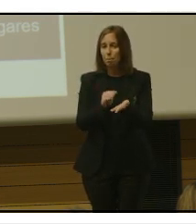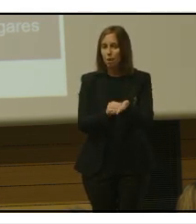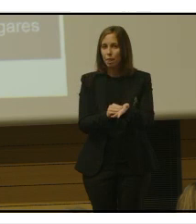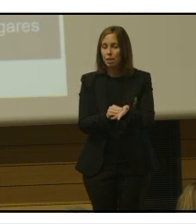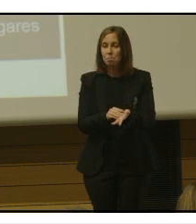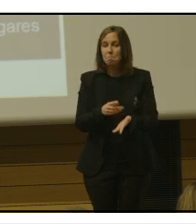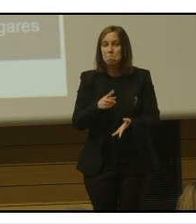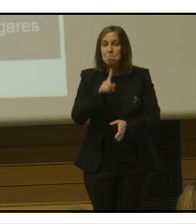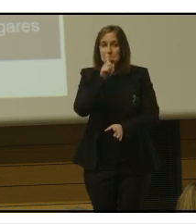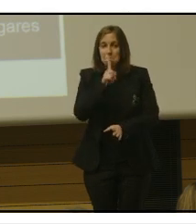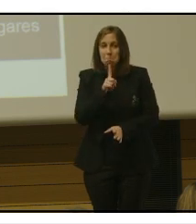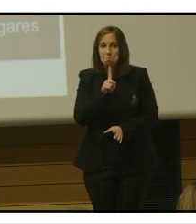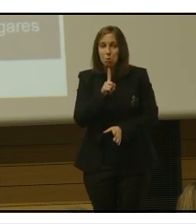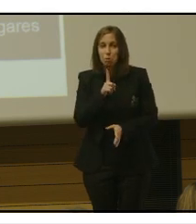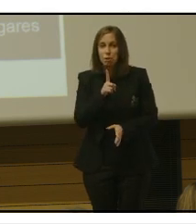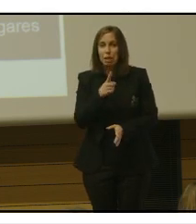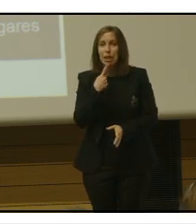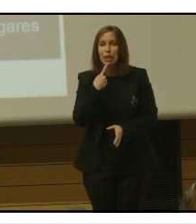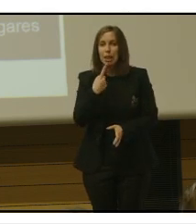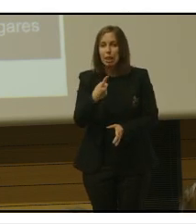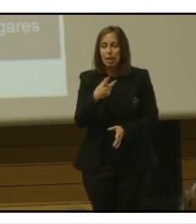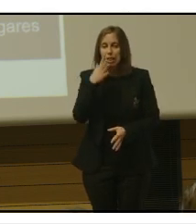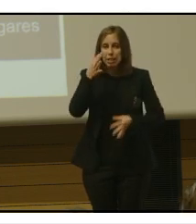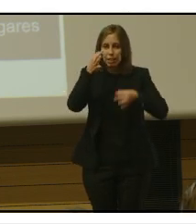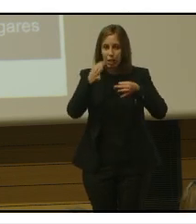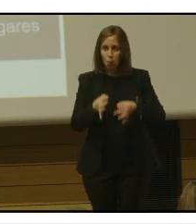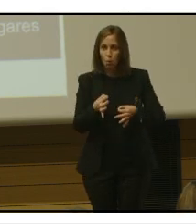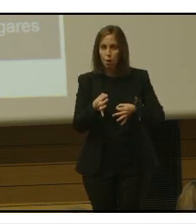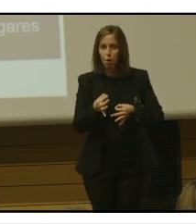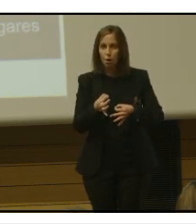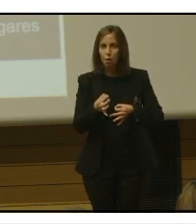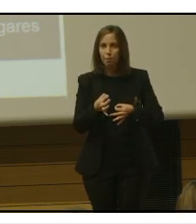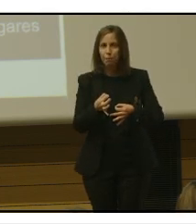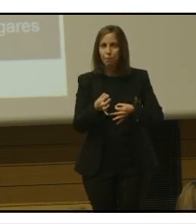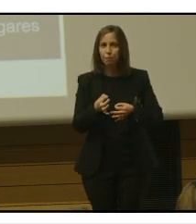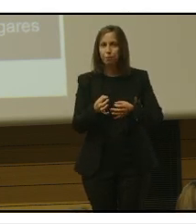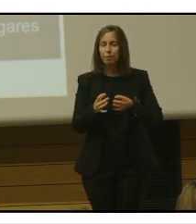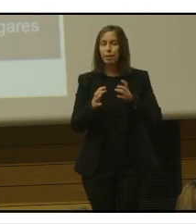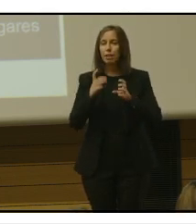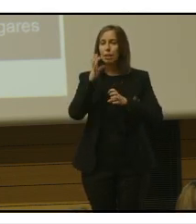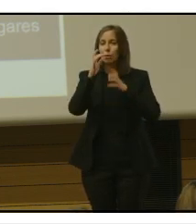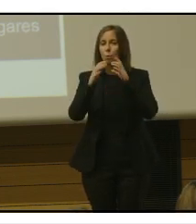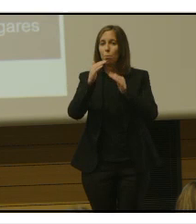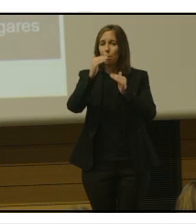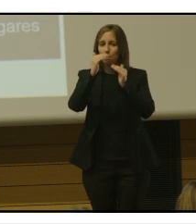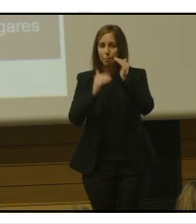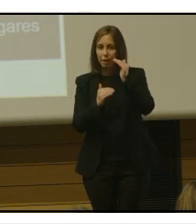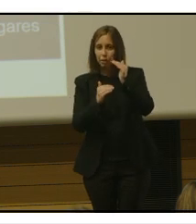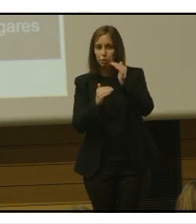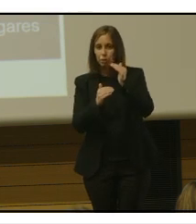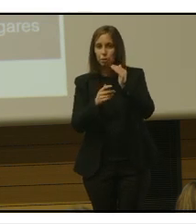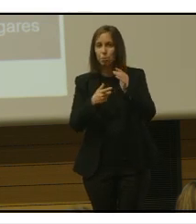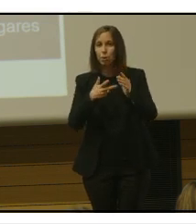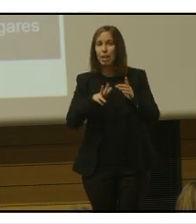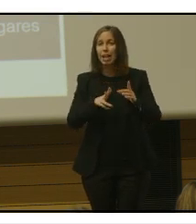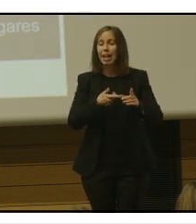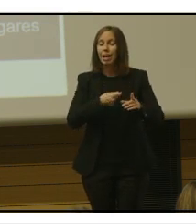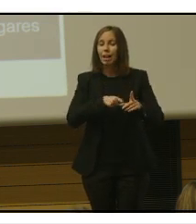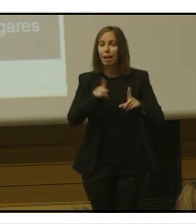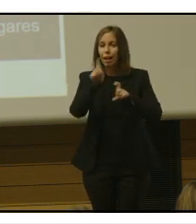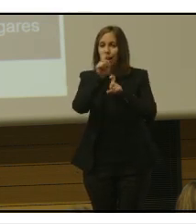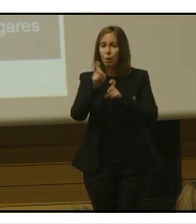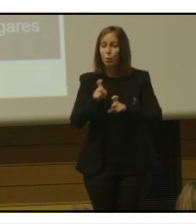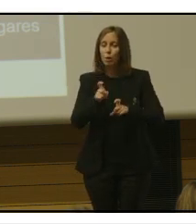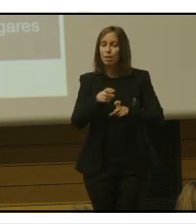sé quién es capaz de asegurar a ciencia cierta que la prevalencia de exposición disminuyó con los datos de la Encuesta Nacional de Salud, porque también cambió